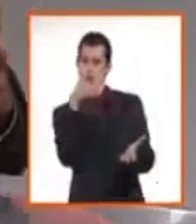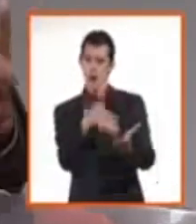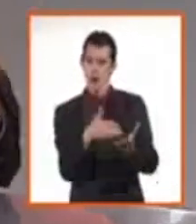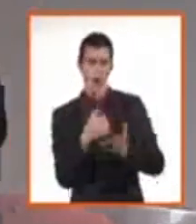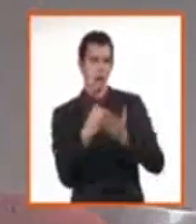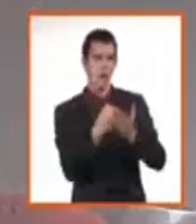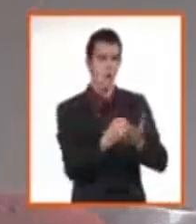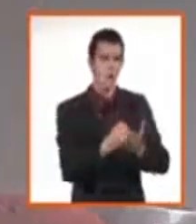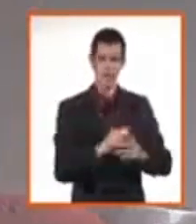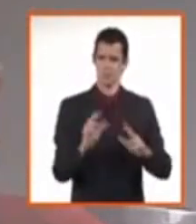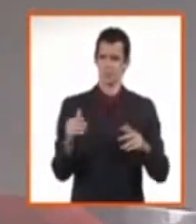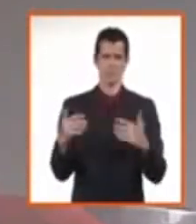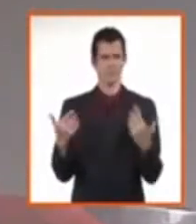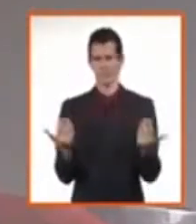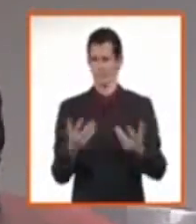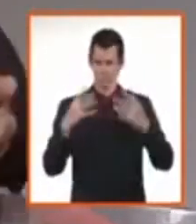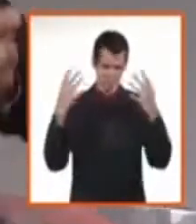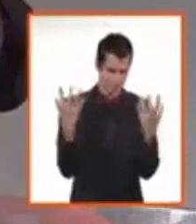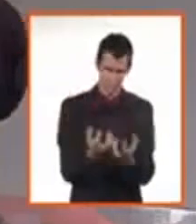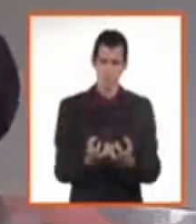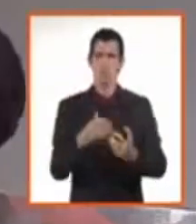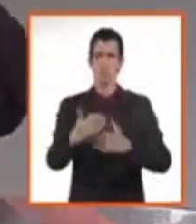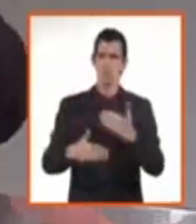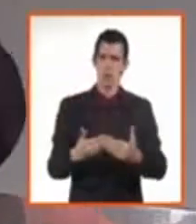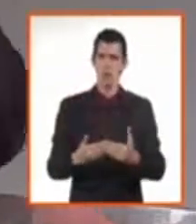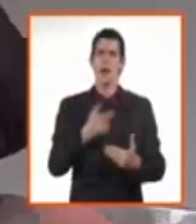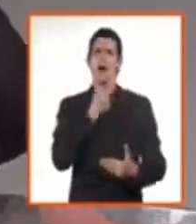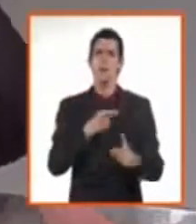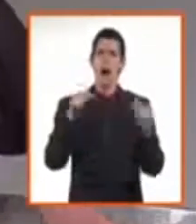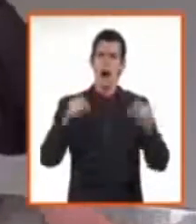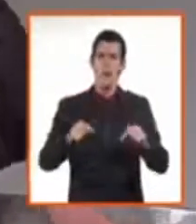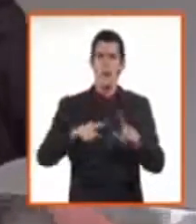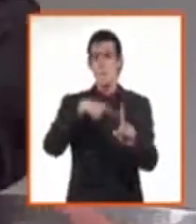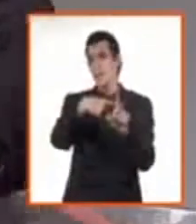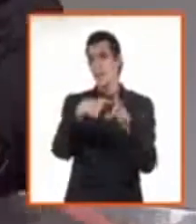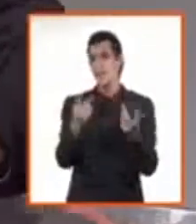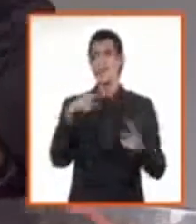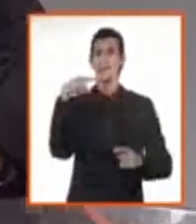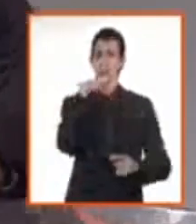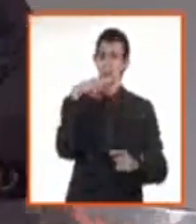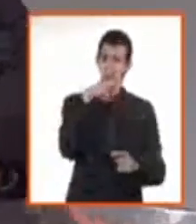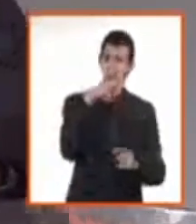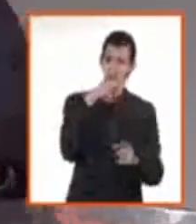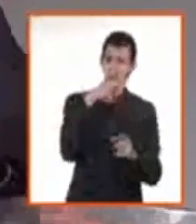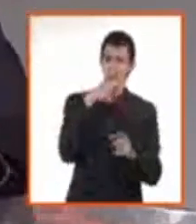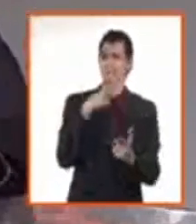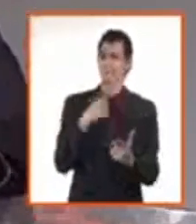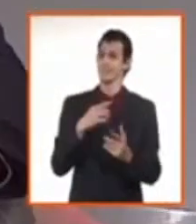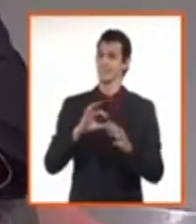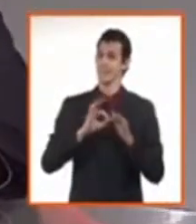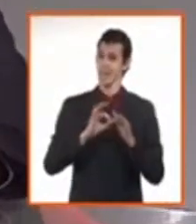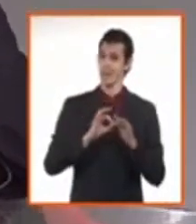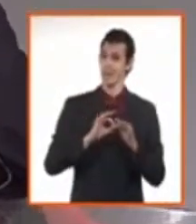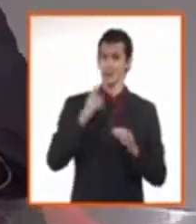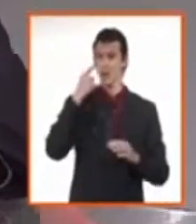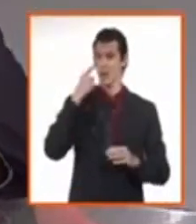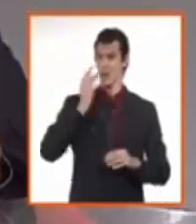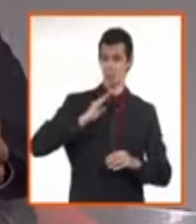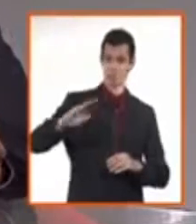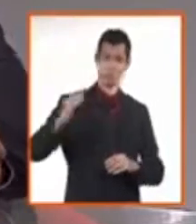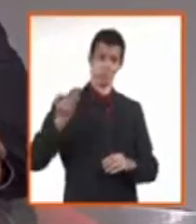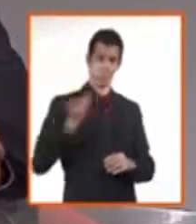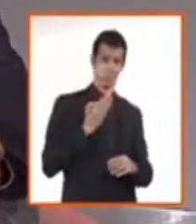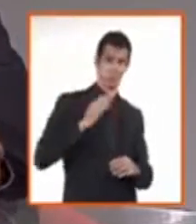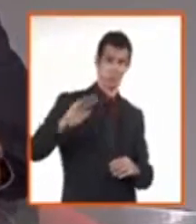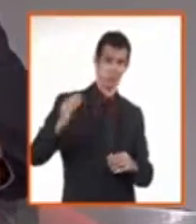de ucrania las relaciones con rusia el tema la otan y esto va a hacer un capítulo importante en esa chapucería